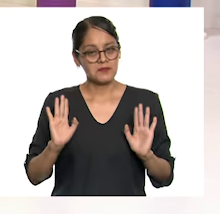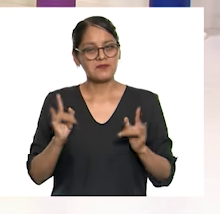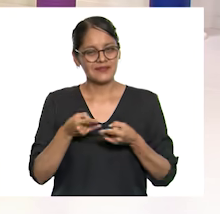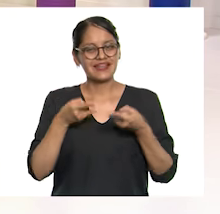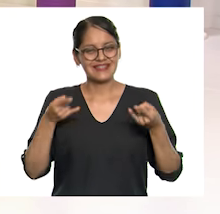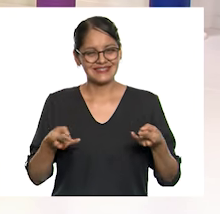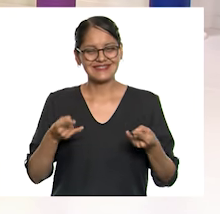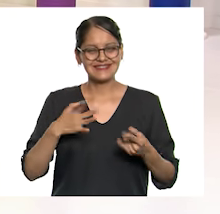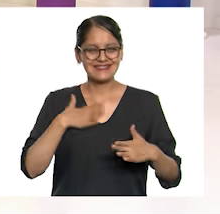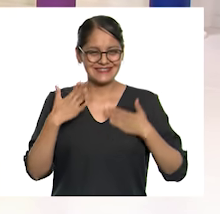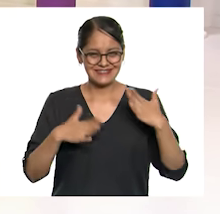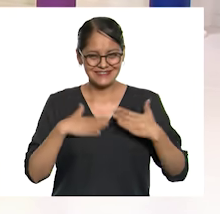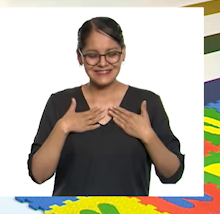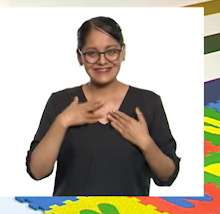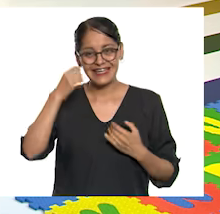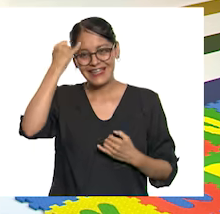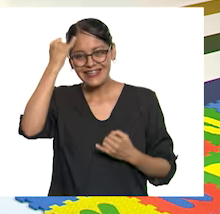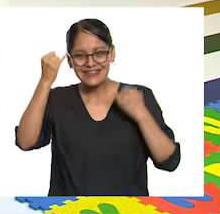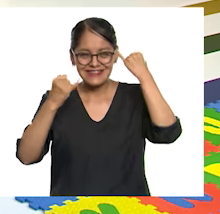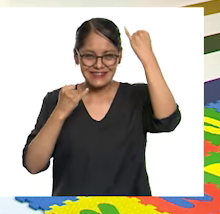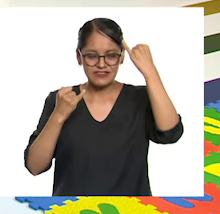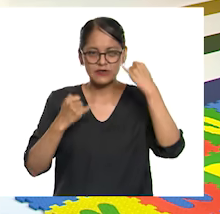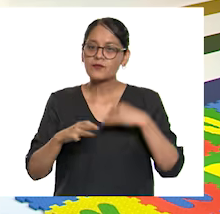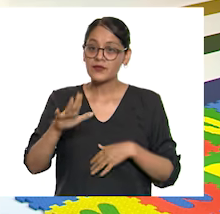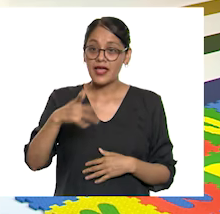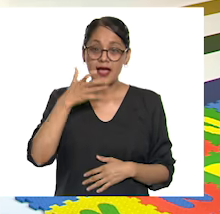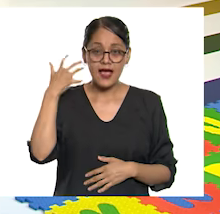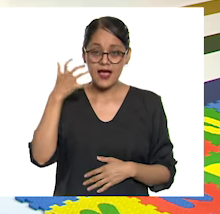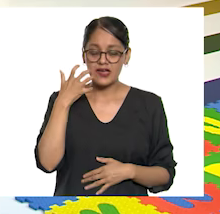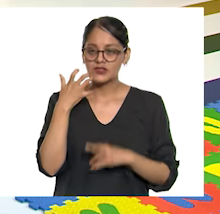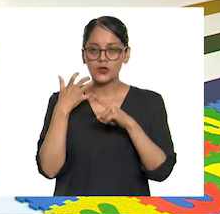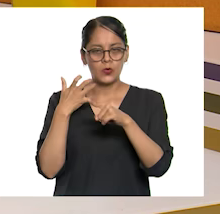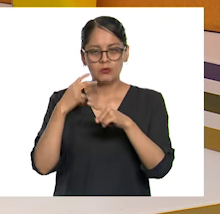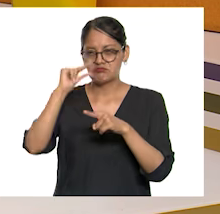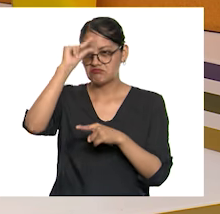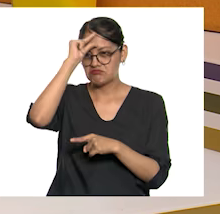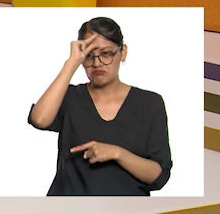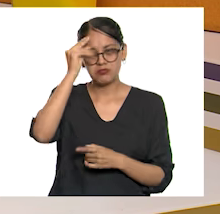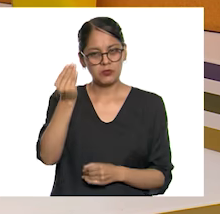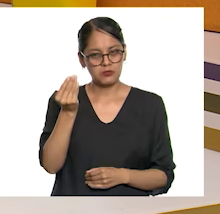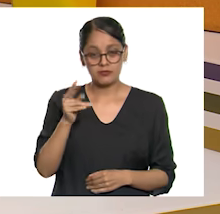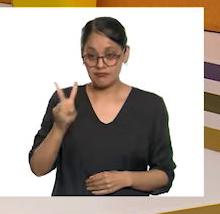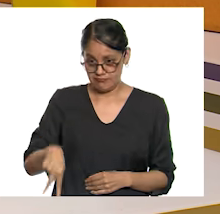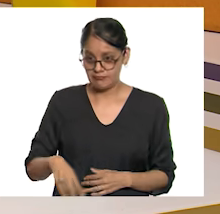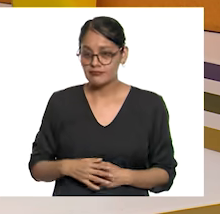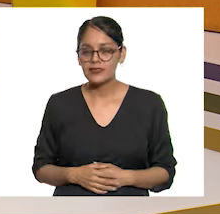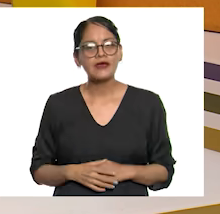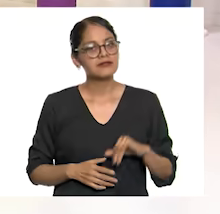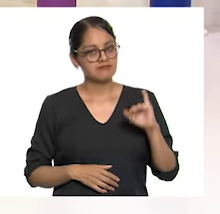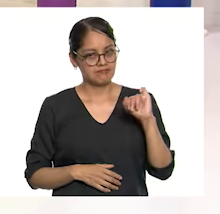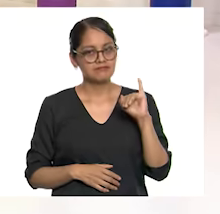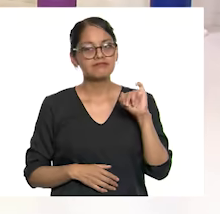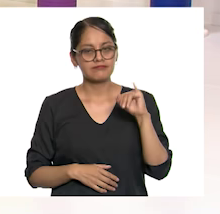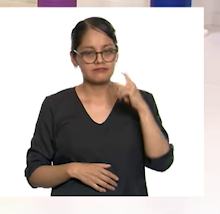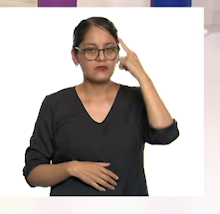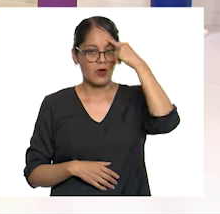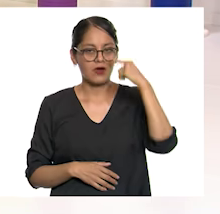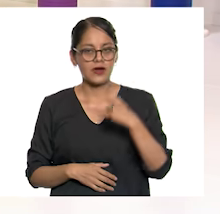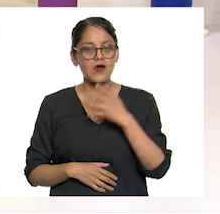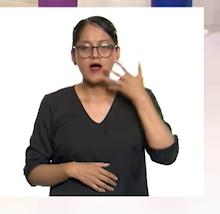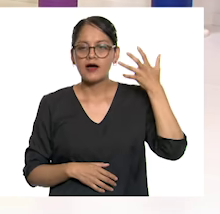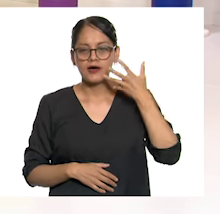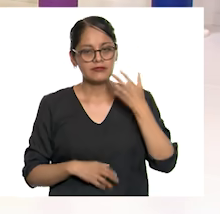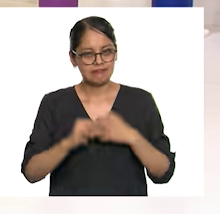muy divertida e ingeniosa. Este gato es súper inteligente, ¿no te parece? Me parece que es un gato